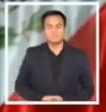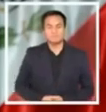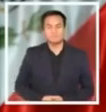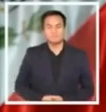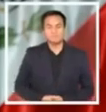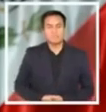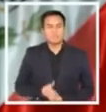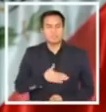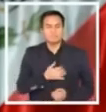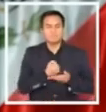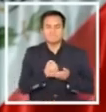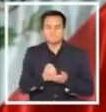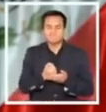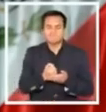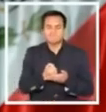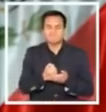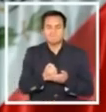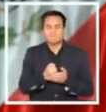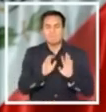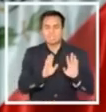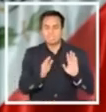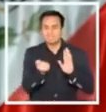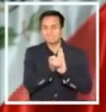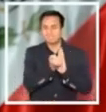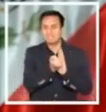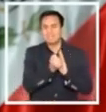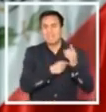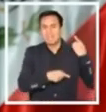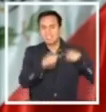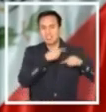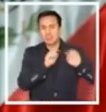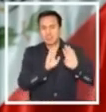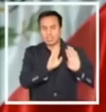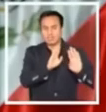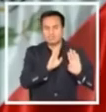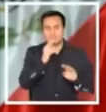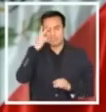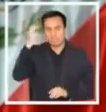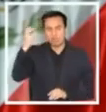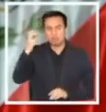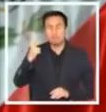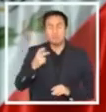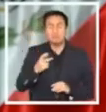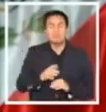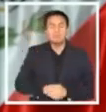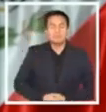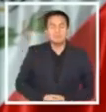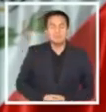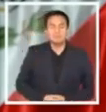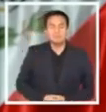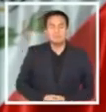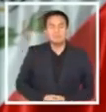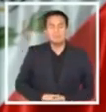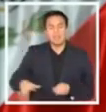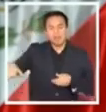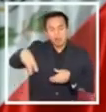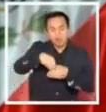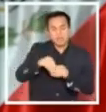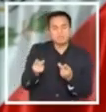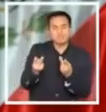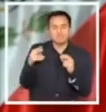con una solidaridad que lo ha caracterizado a lo largo de la historia, recoge, le da